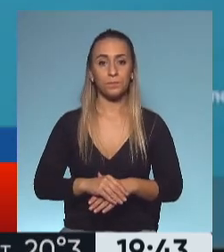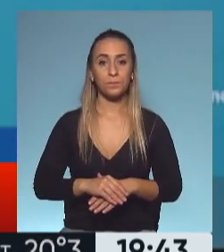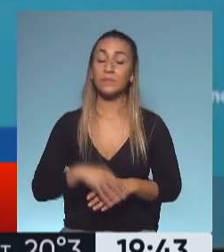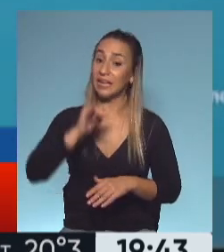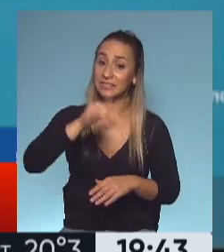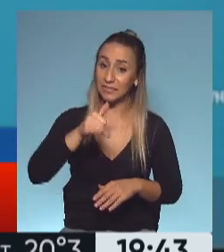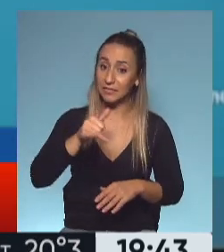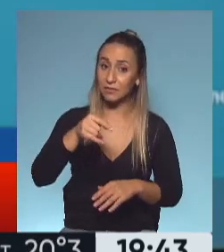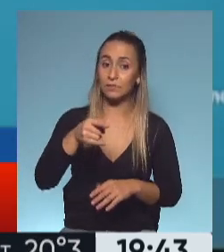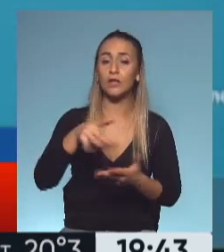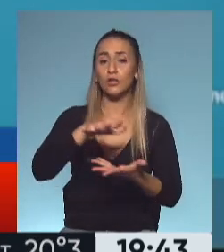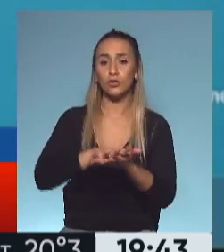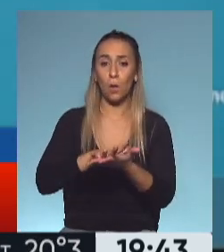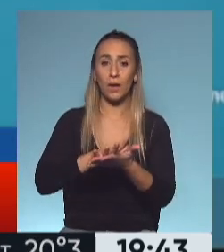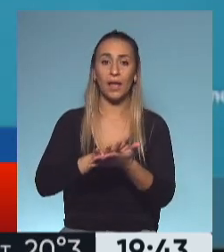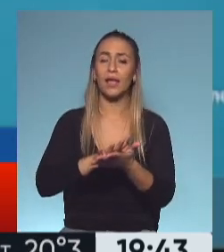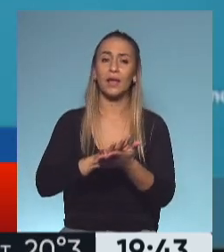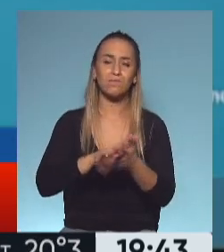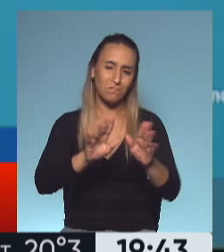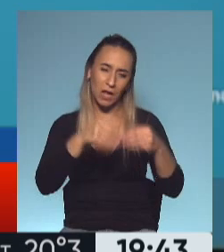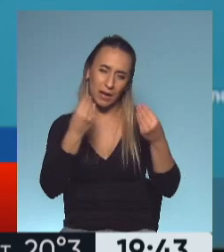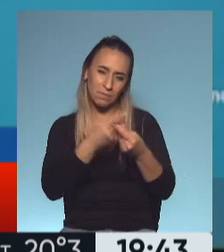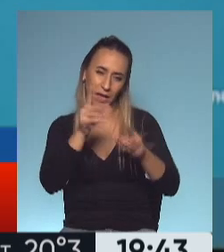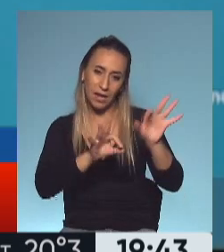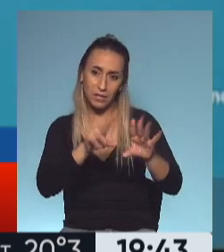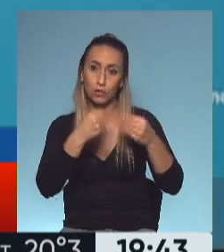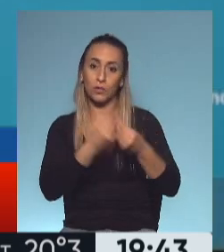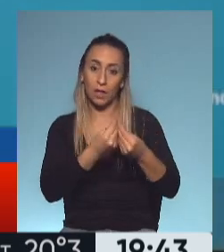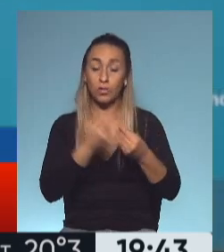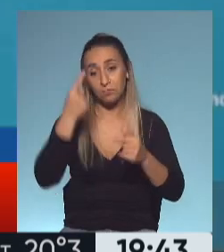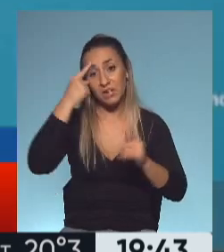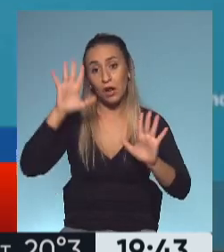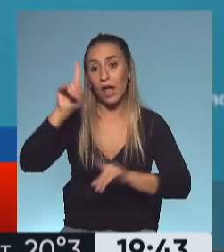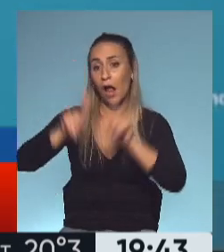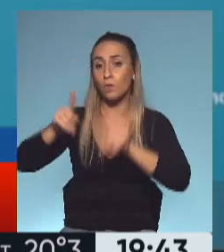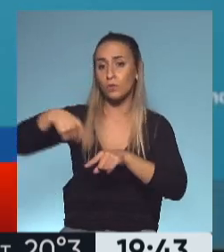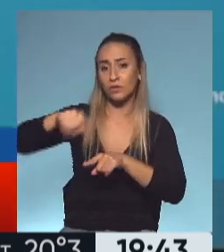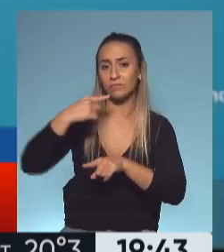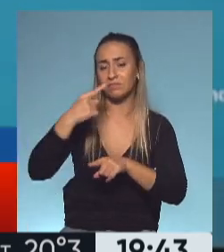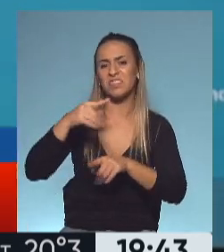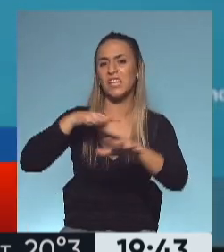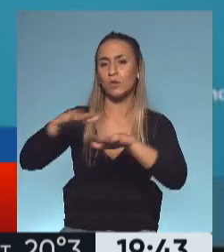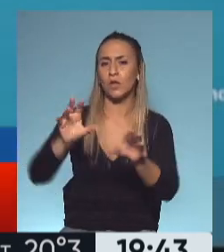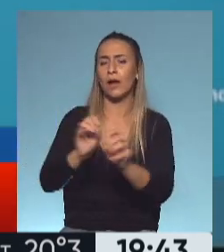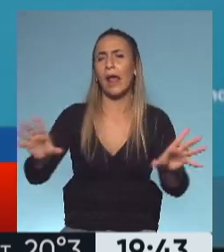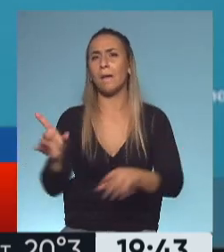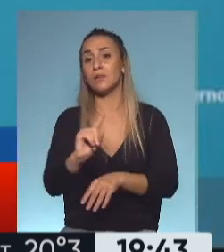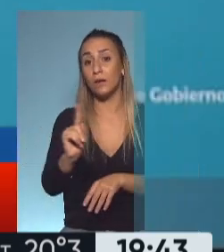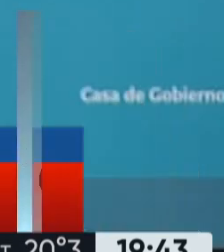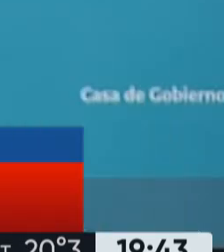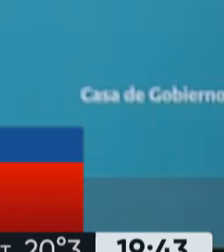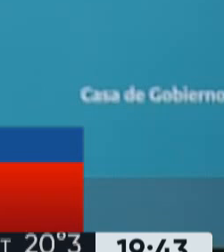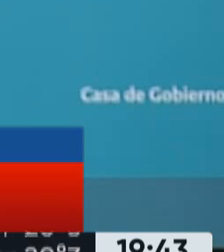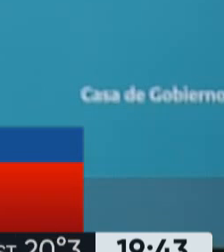Sí, con respecto a los resultados, yo creo que quienes negaban la gravedad de la situación hoy